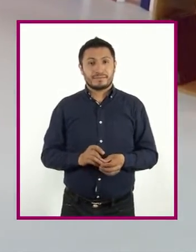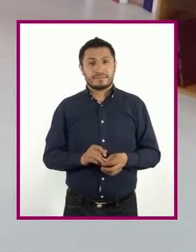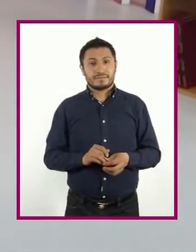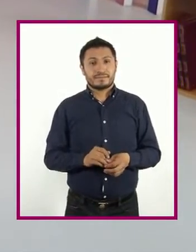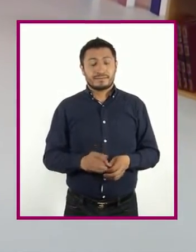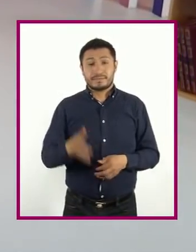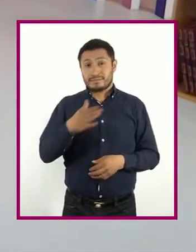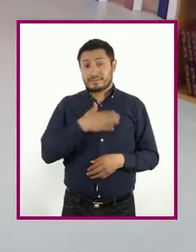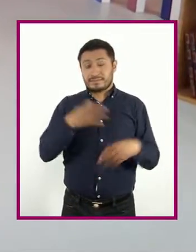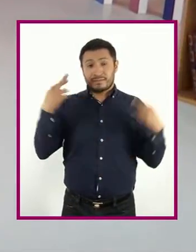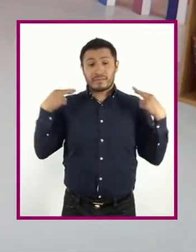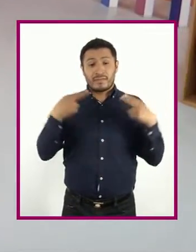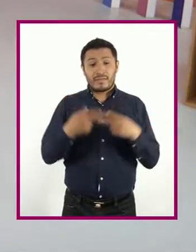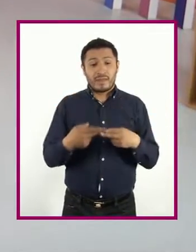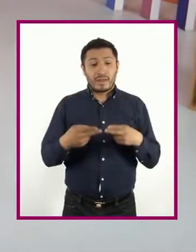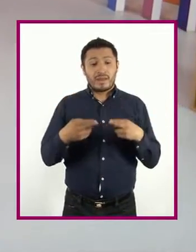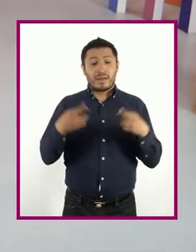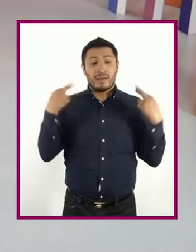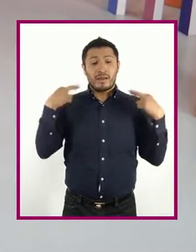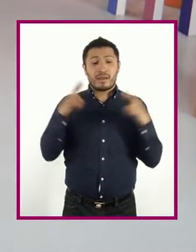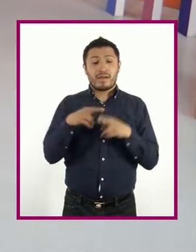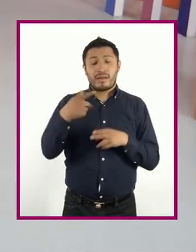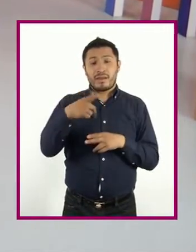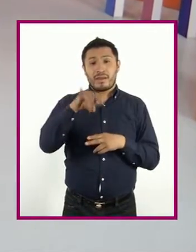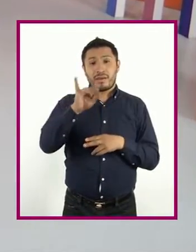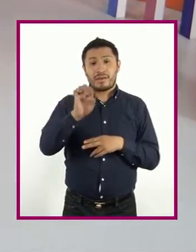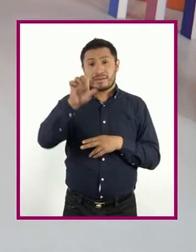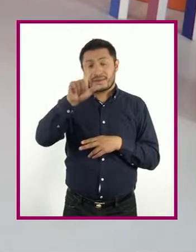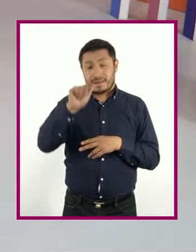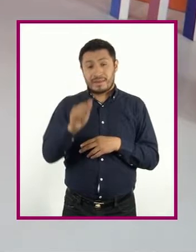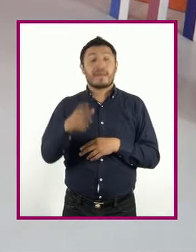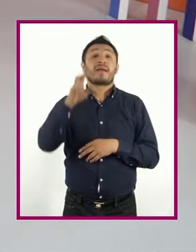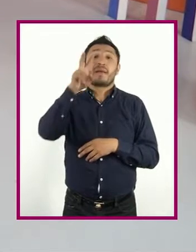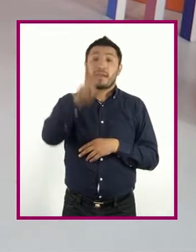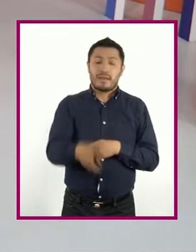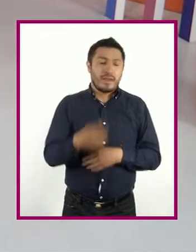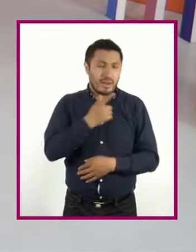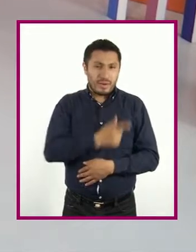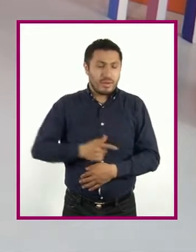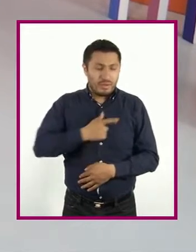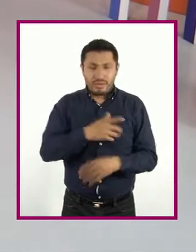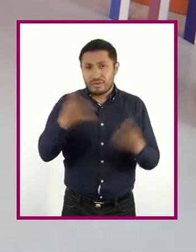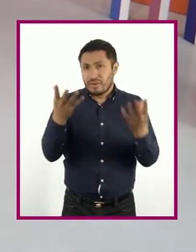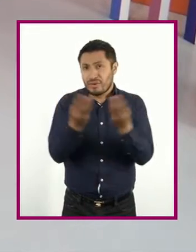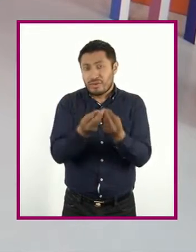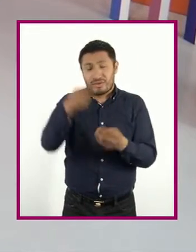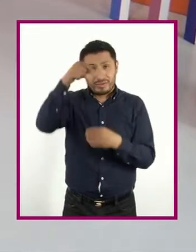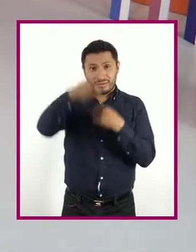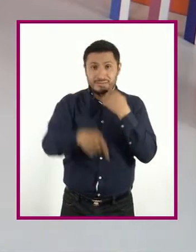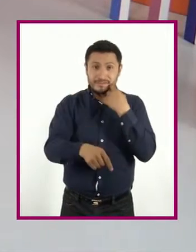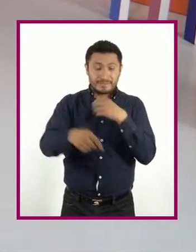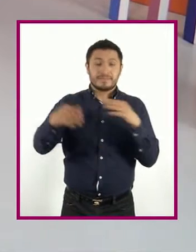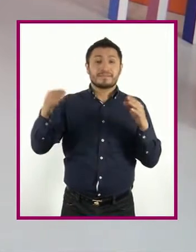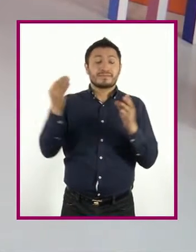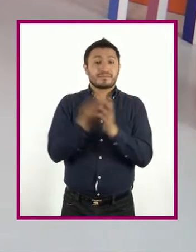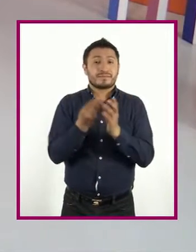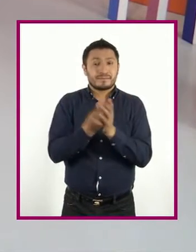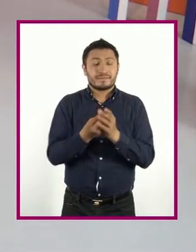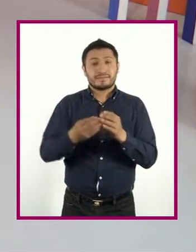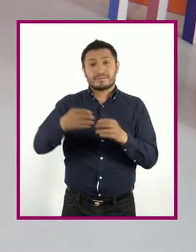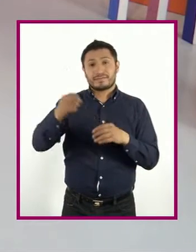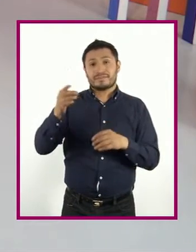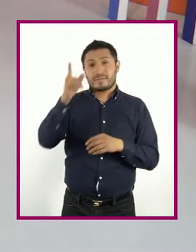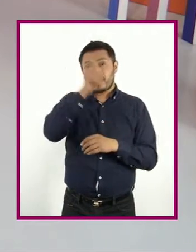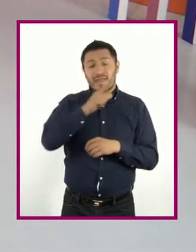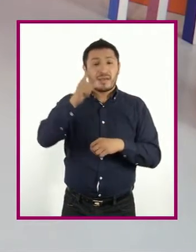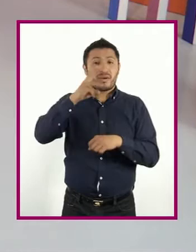Soy la profesora Gisela Hernández Escobar y efectivamente es un gusto encontrarnos por aquí, en una sesión más de Lengua